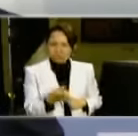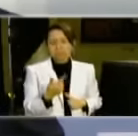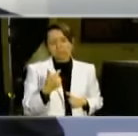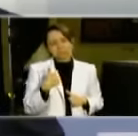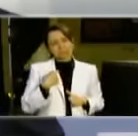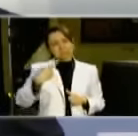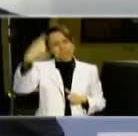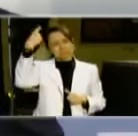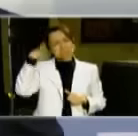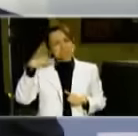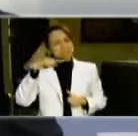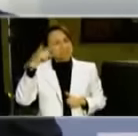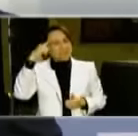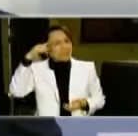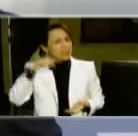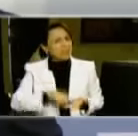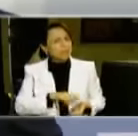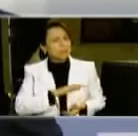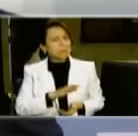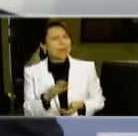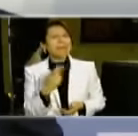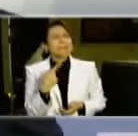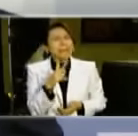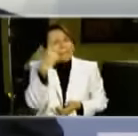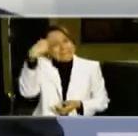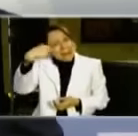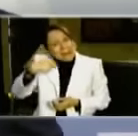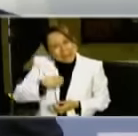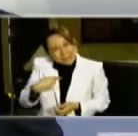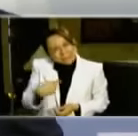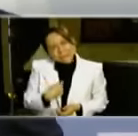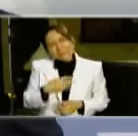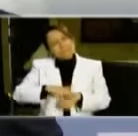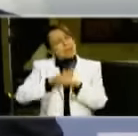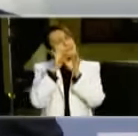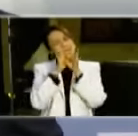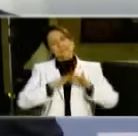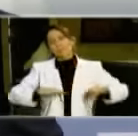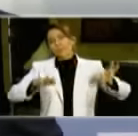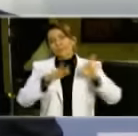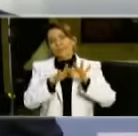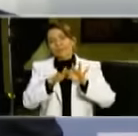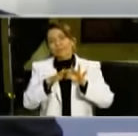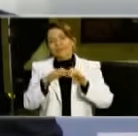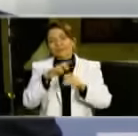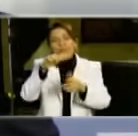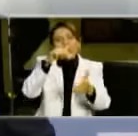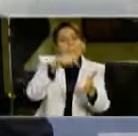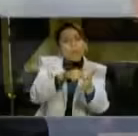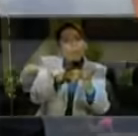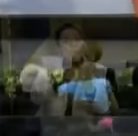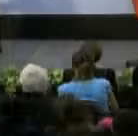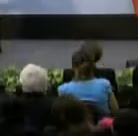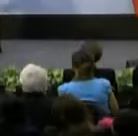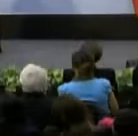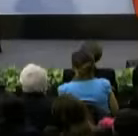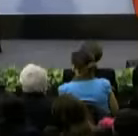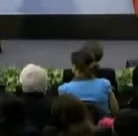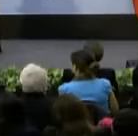desarrollen las áreas regionales que lanzar proyectos muy amplios que nadie va a cumplir. Muchas gracias.